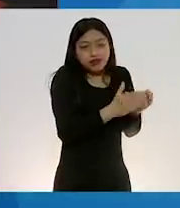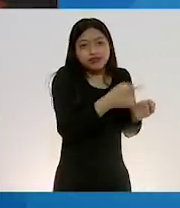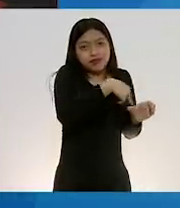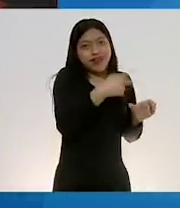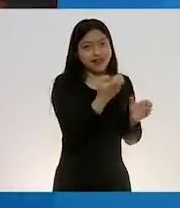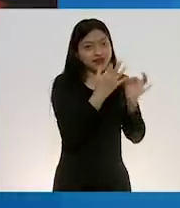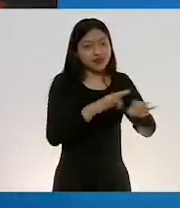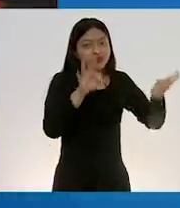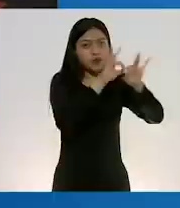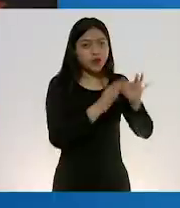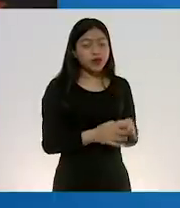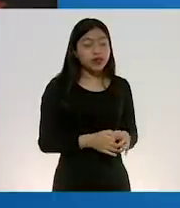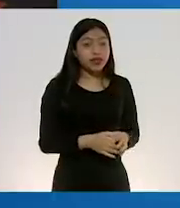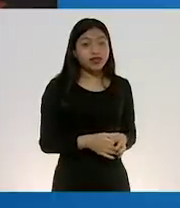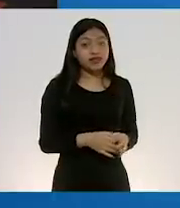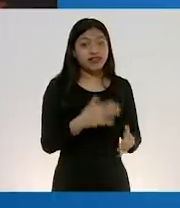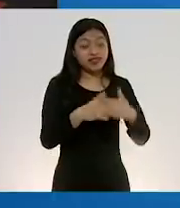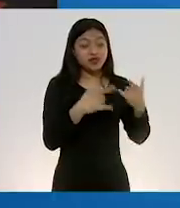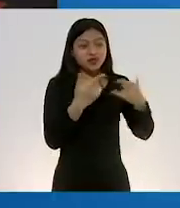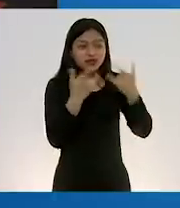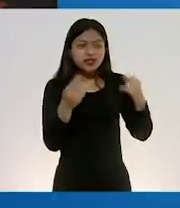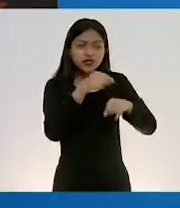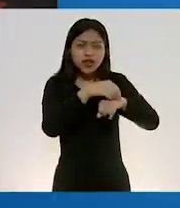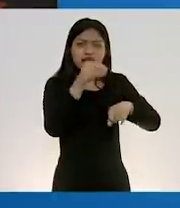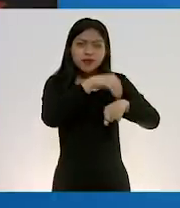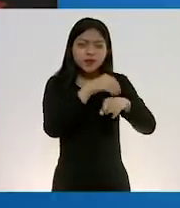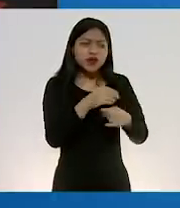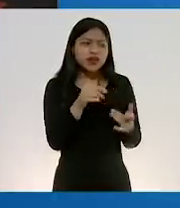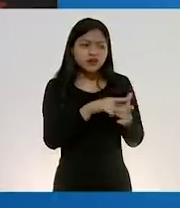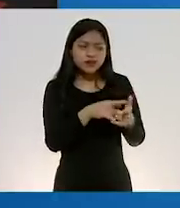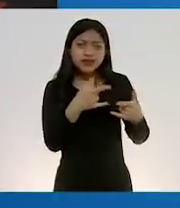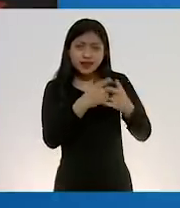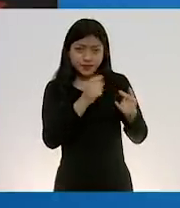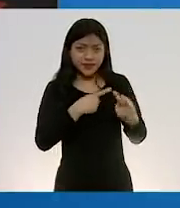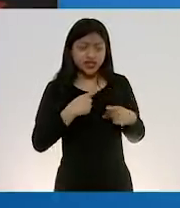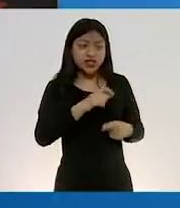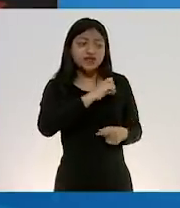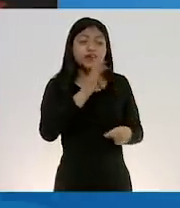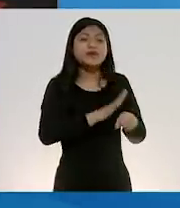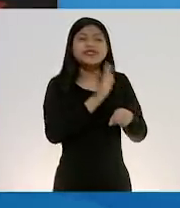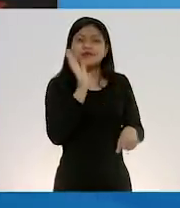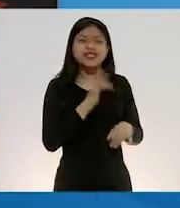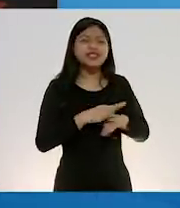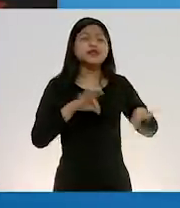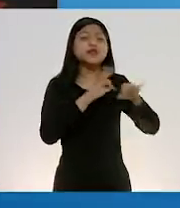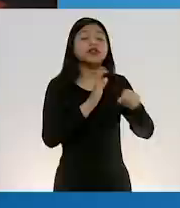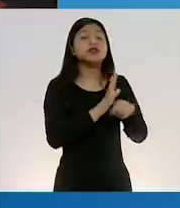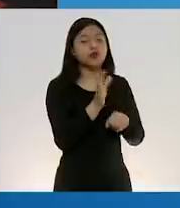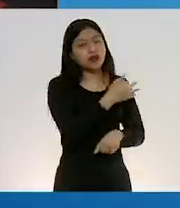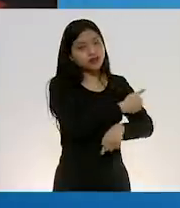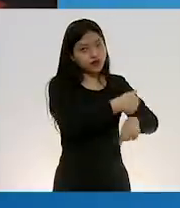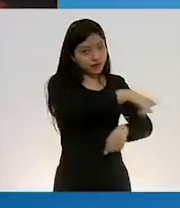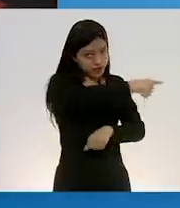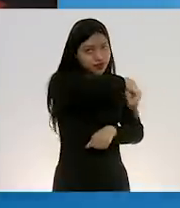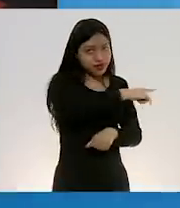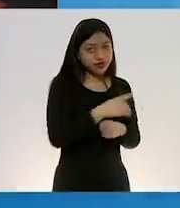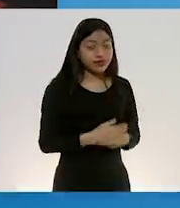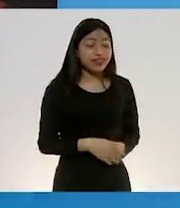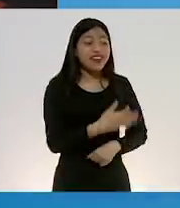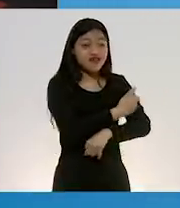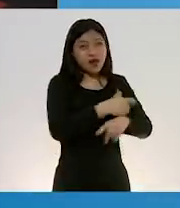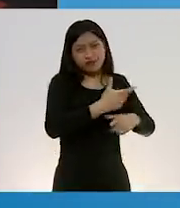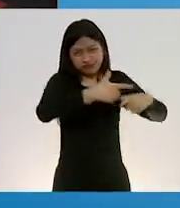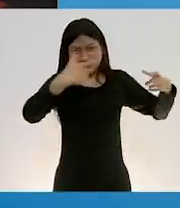actores de la historia no son los individuos, son familias más o menos amplias o